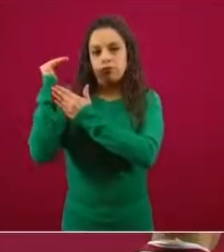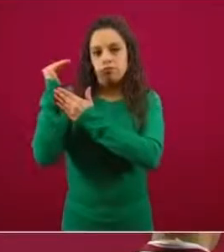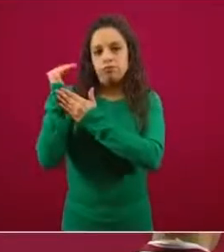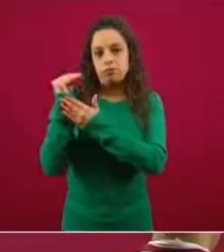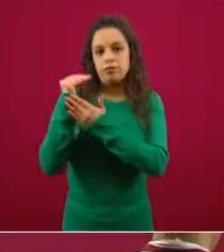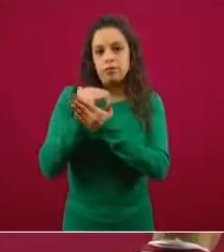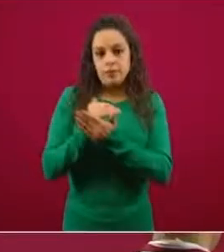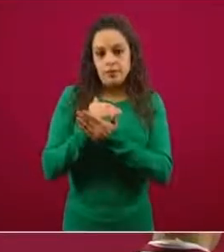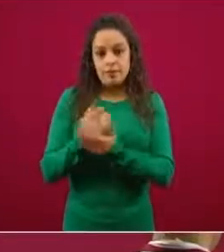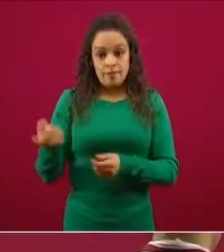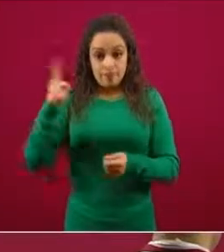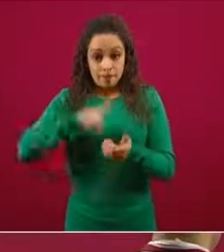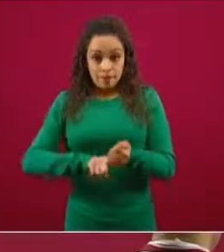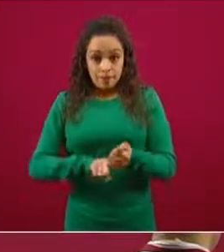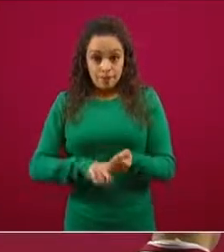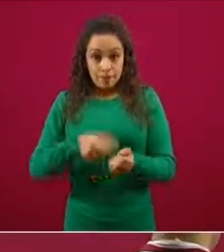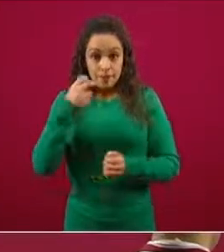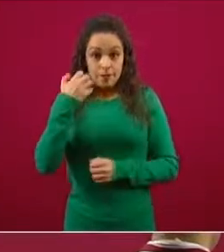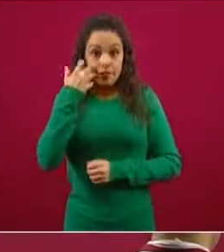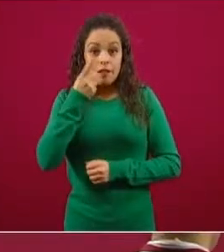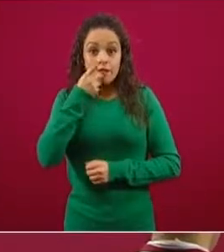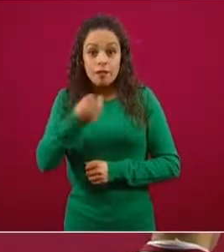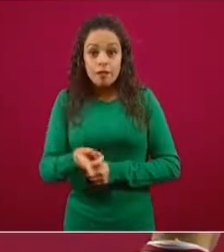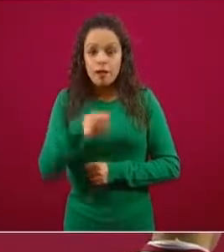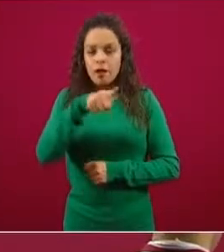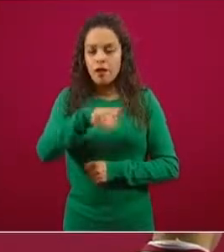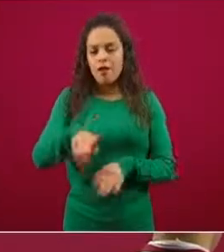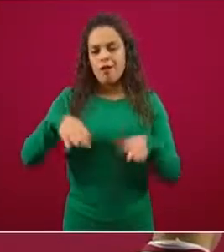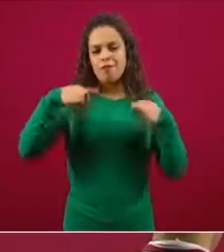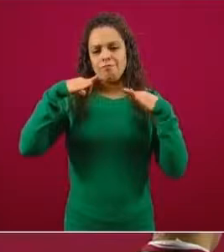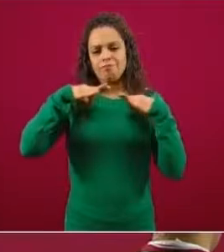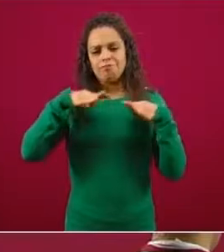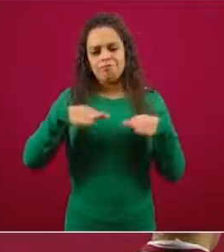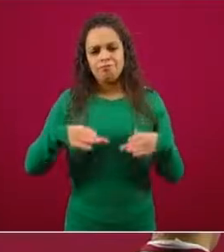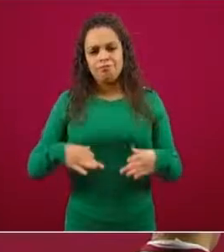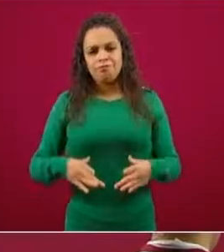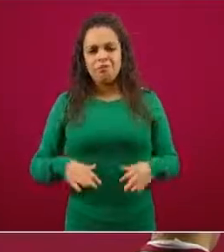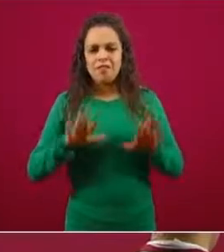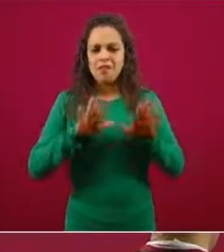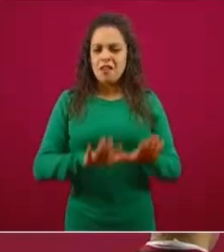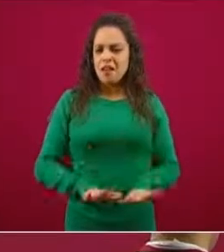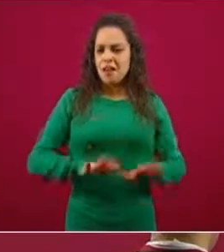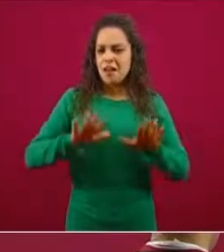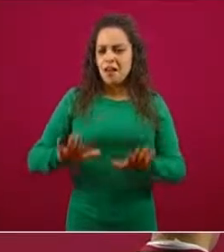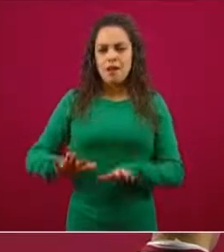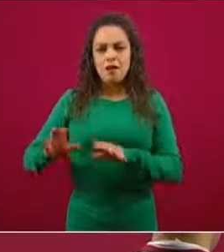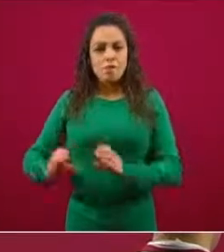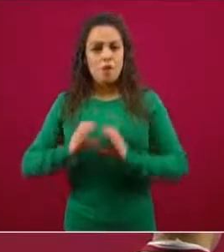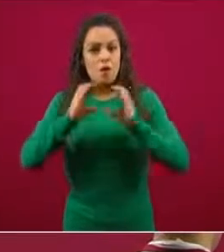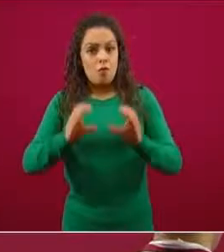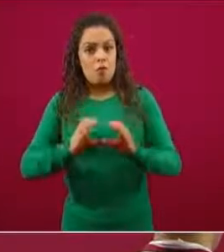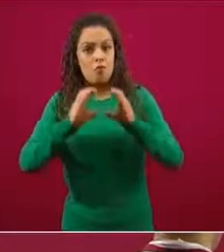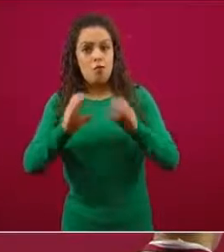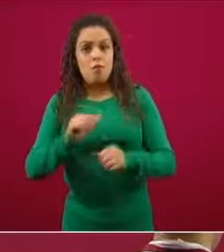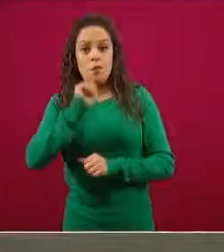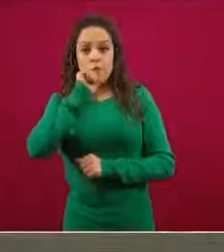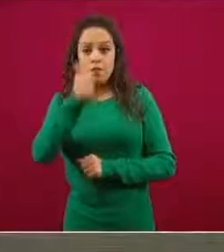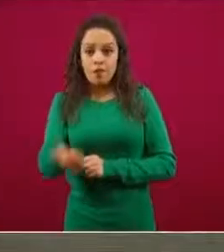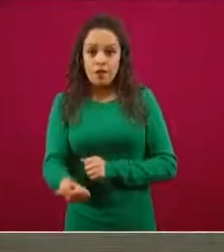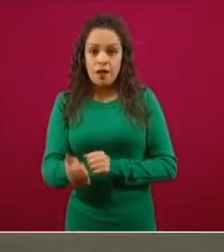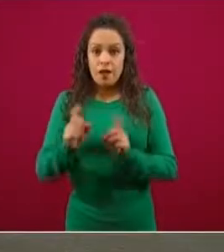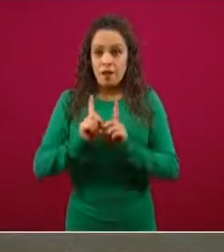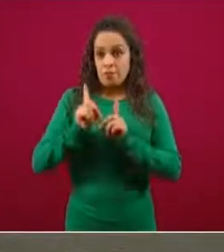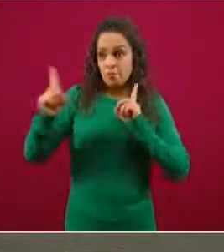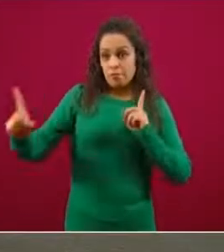que se pueden relajar o suspender anticipadamente las medidas de la Jornada Nacional de Sana Distancia.